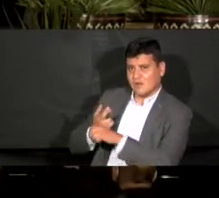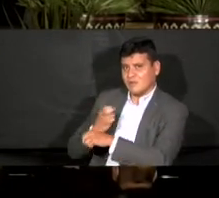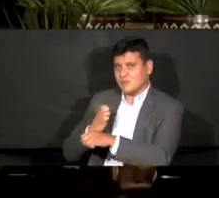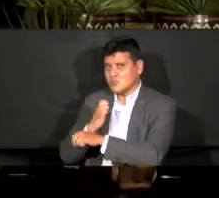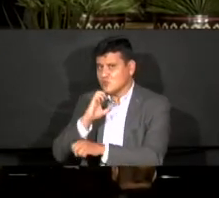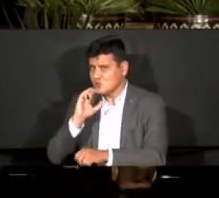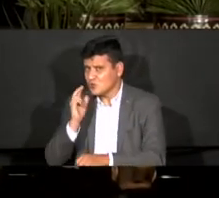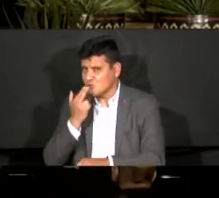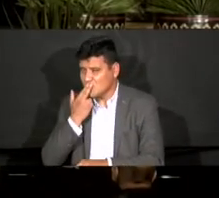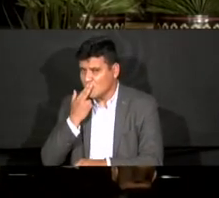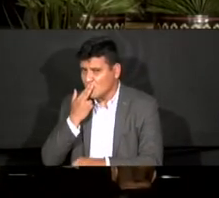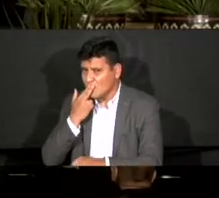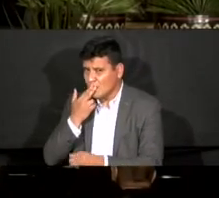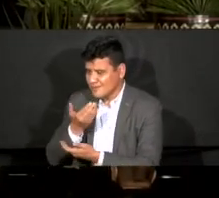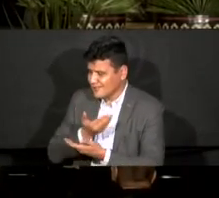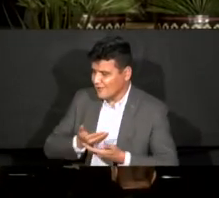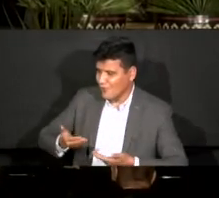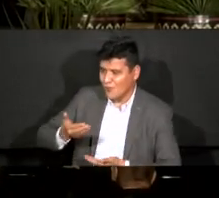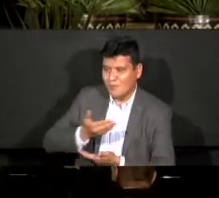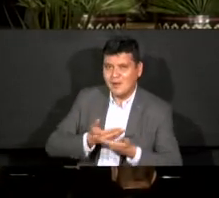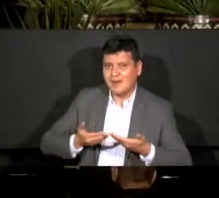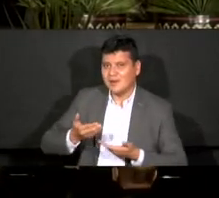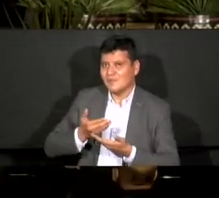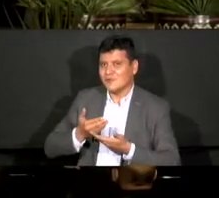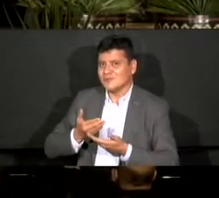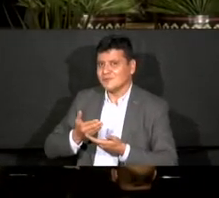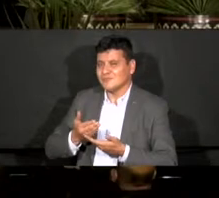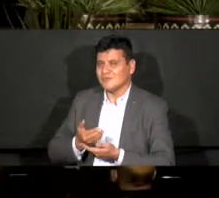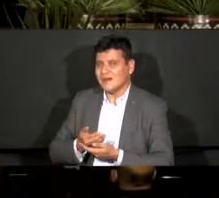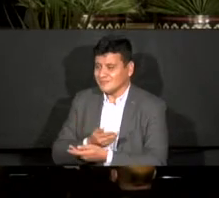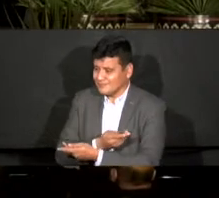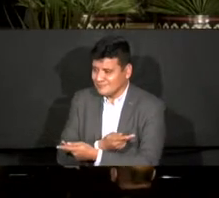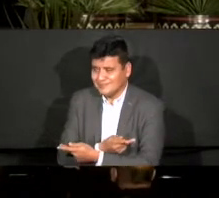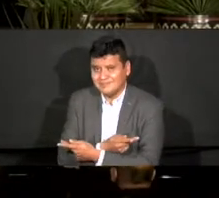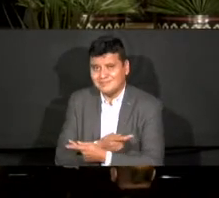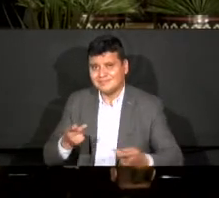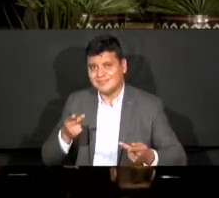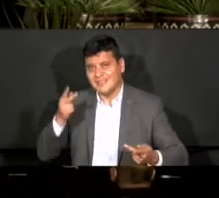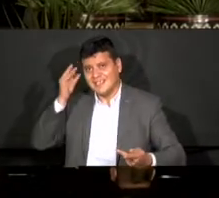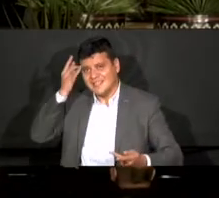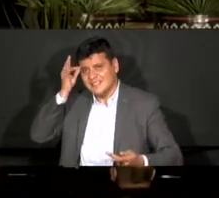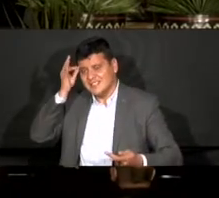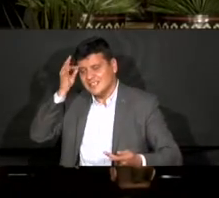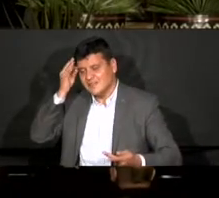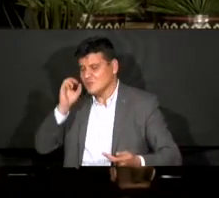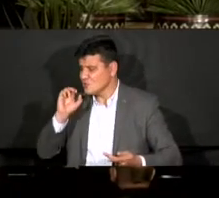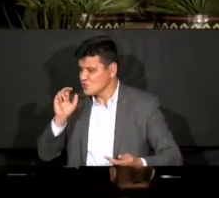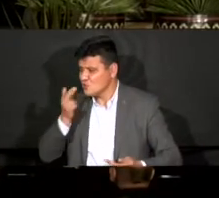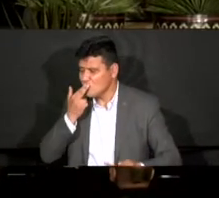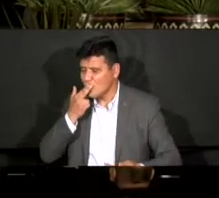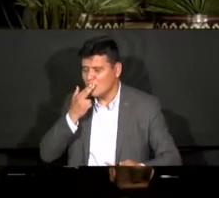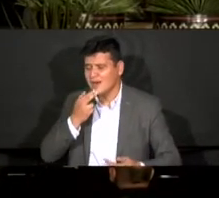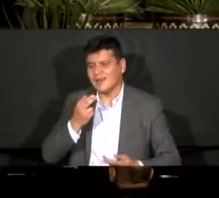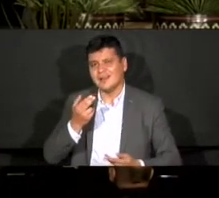servir a México y servir a Chihuahua. La gran transformación social a la que el